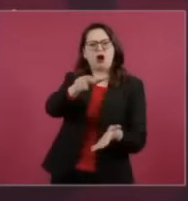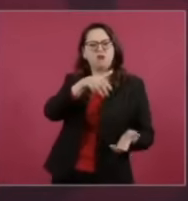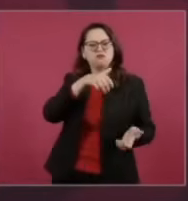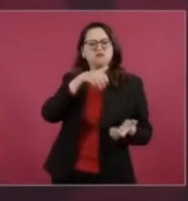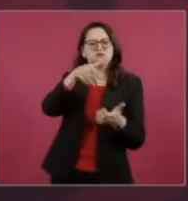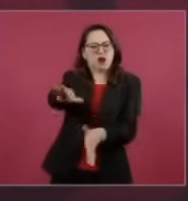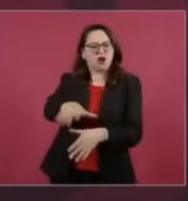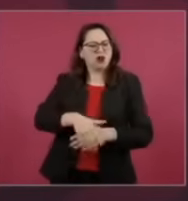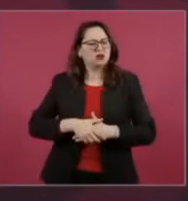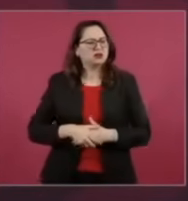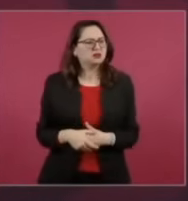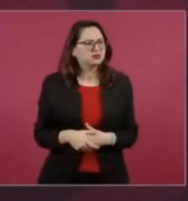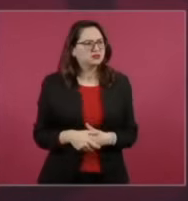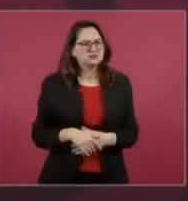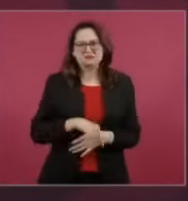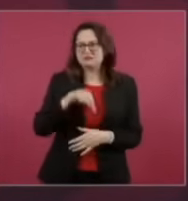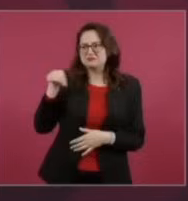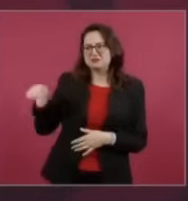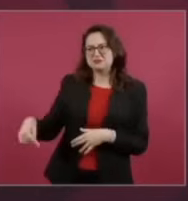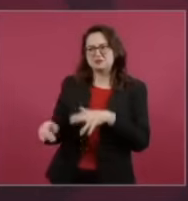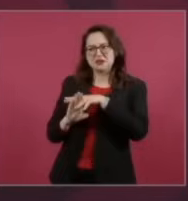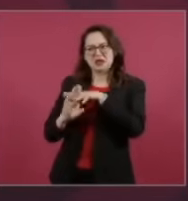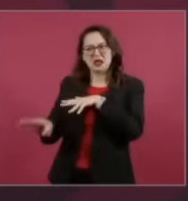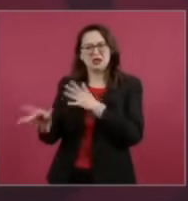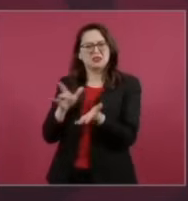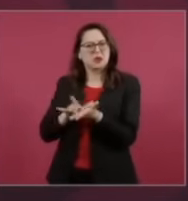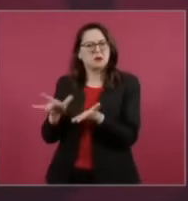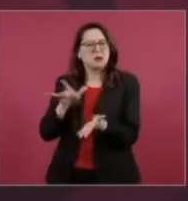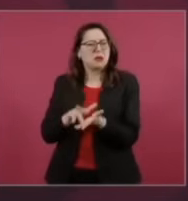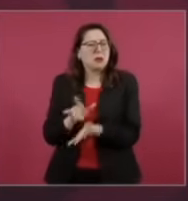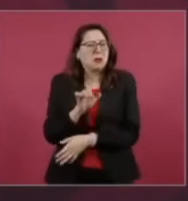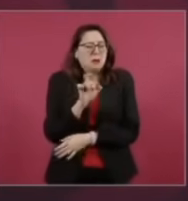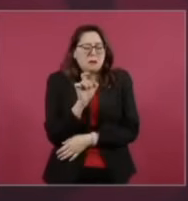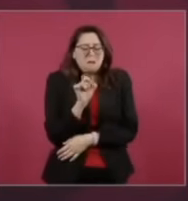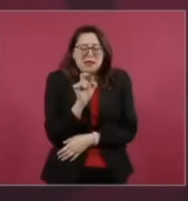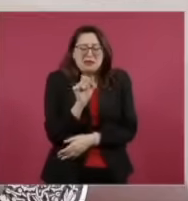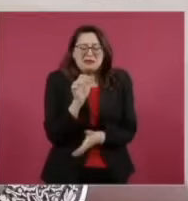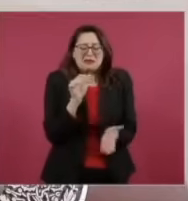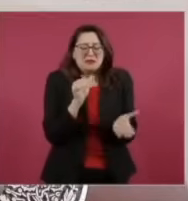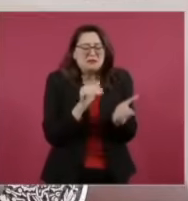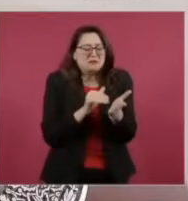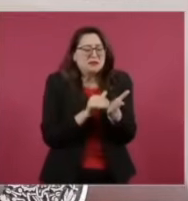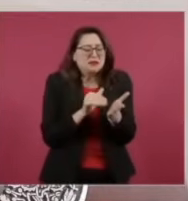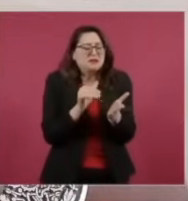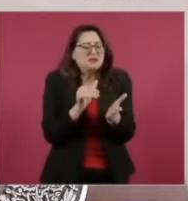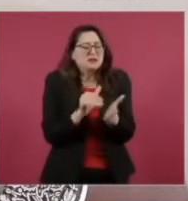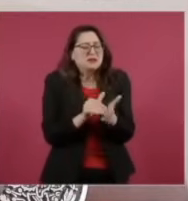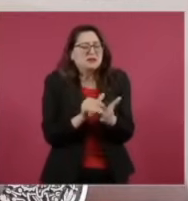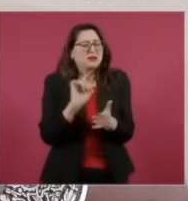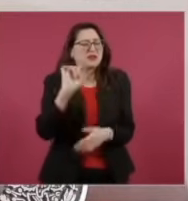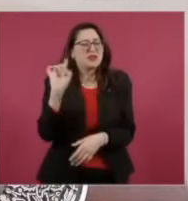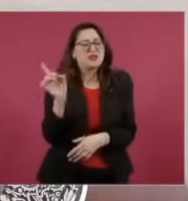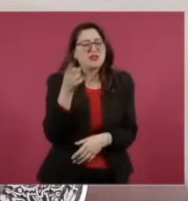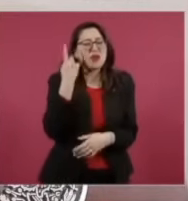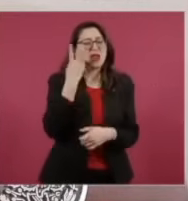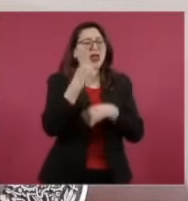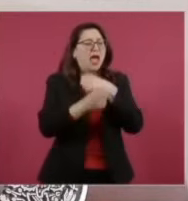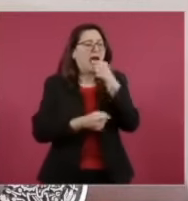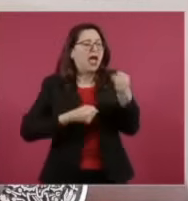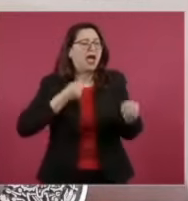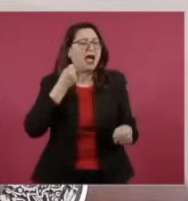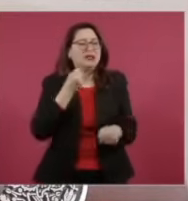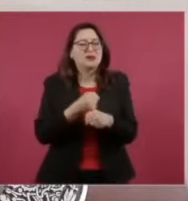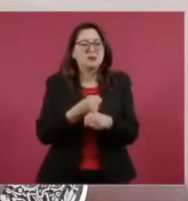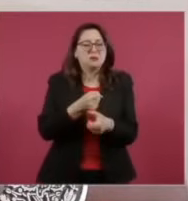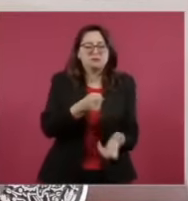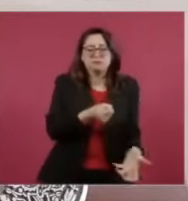se destina estábamos proponiendo 20 mil millones de dólares anuales Para apoyar a